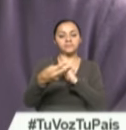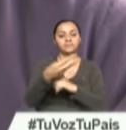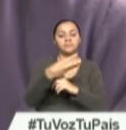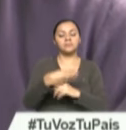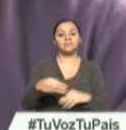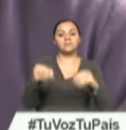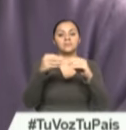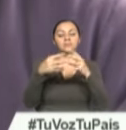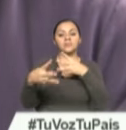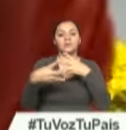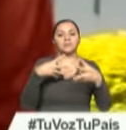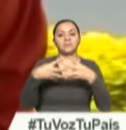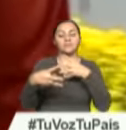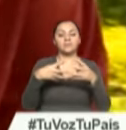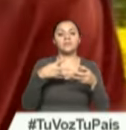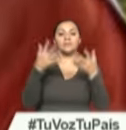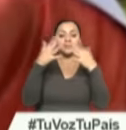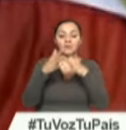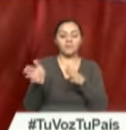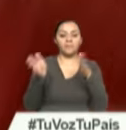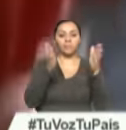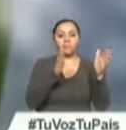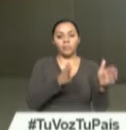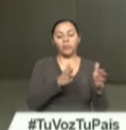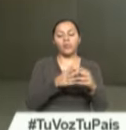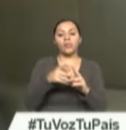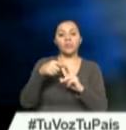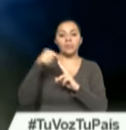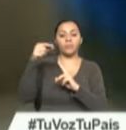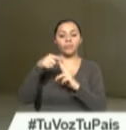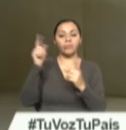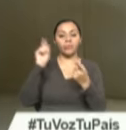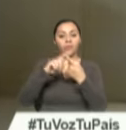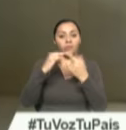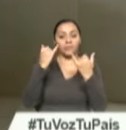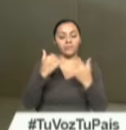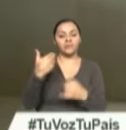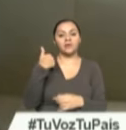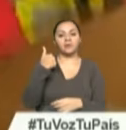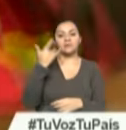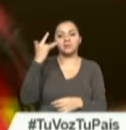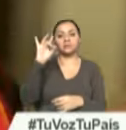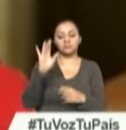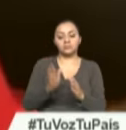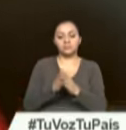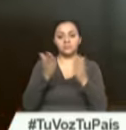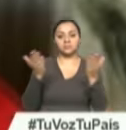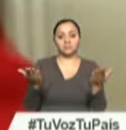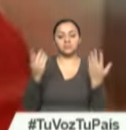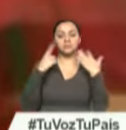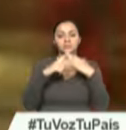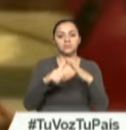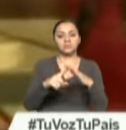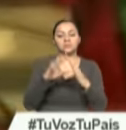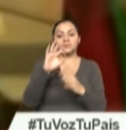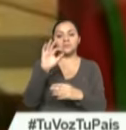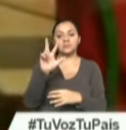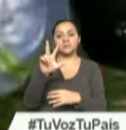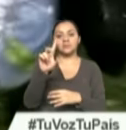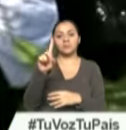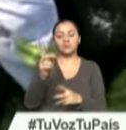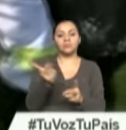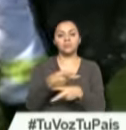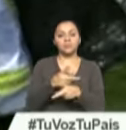forma transparente. De acuerdo al CERCOP, al momento existen 18 catálogos inclusivos con más de 531